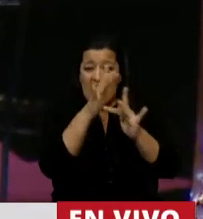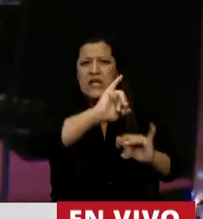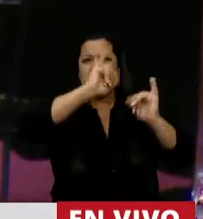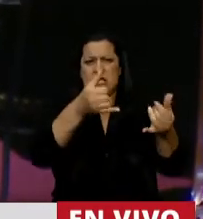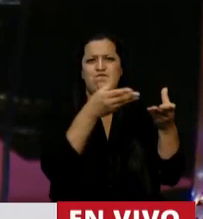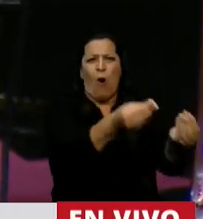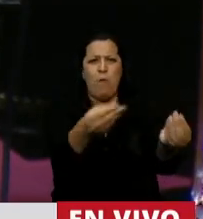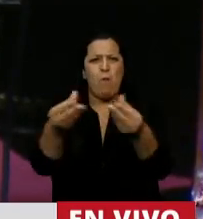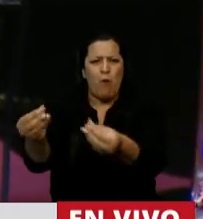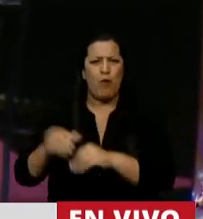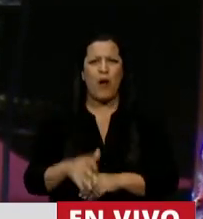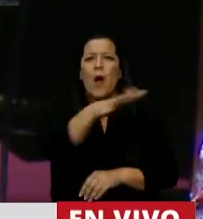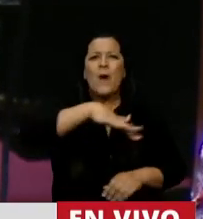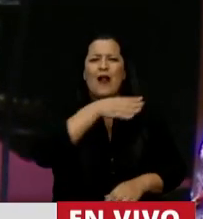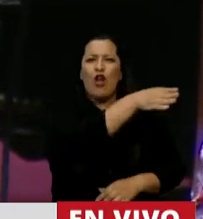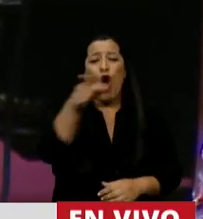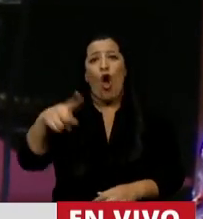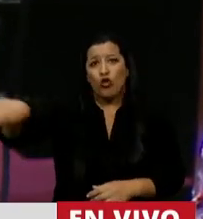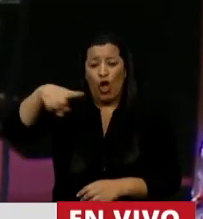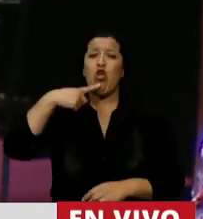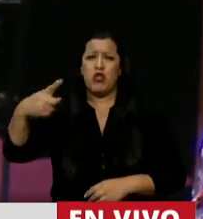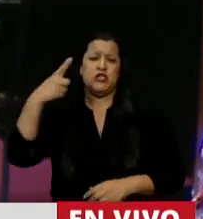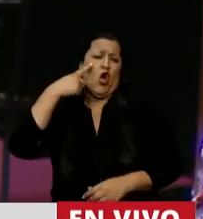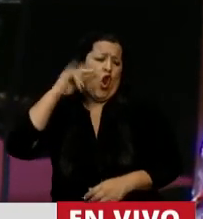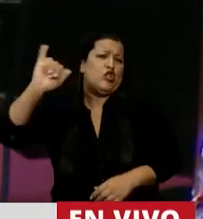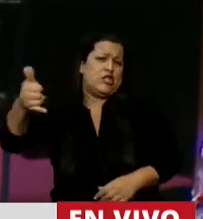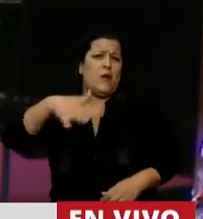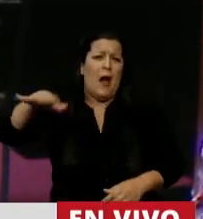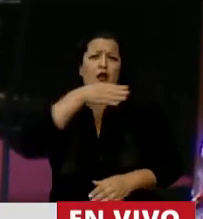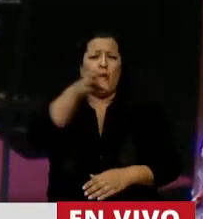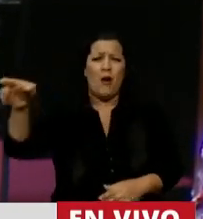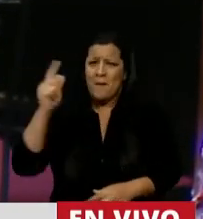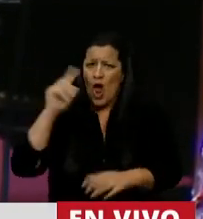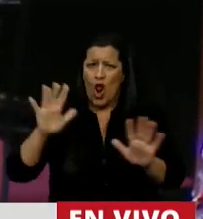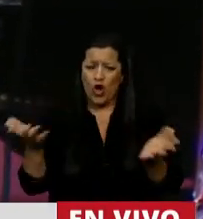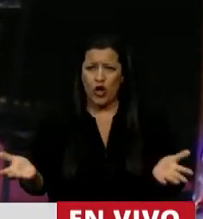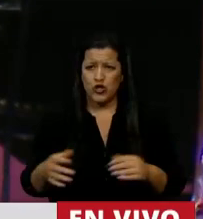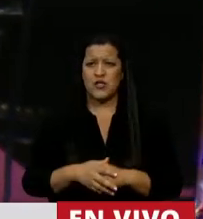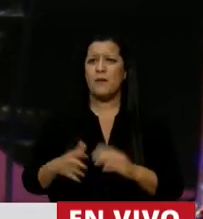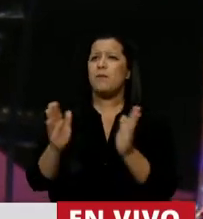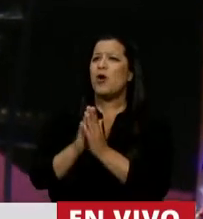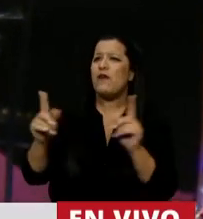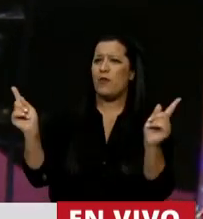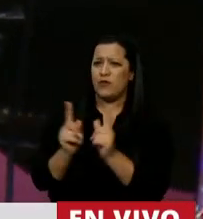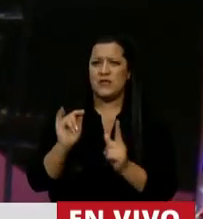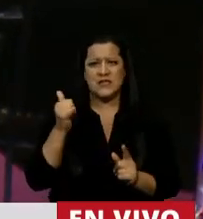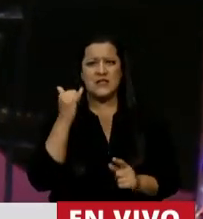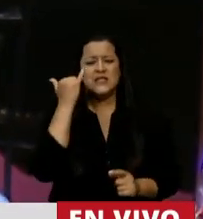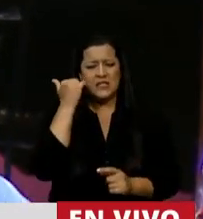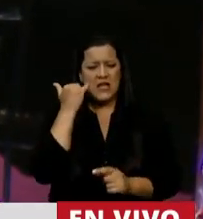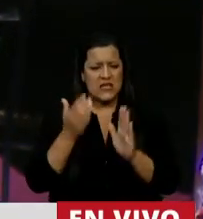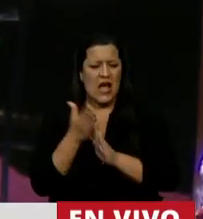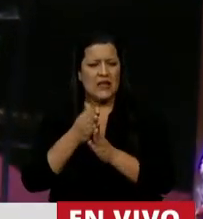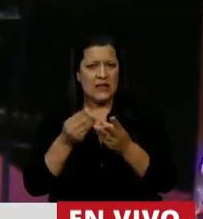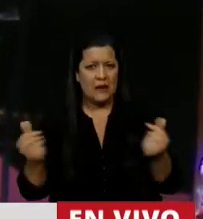donde había que estar, en los barrios, donde dicen que conocen y parece que no saben que conocen que existen. Redondee, diputada, por favor. Sí, ya termino,